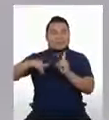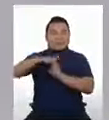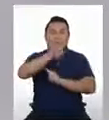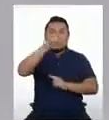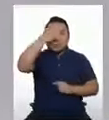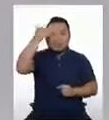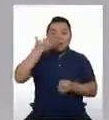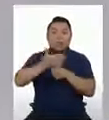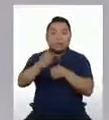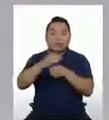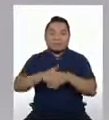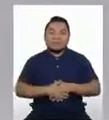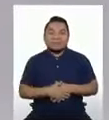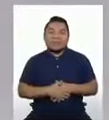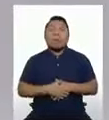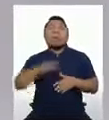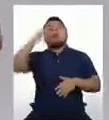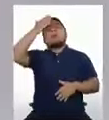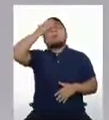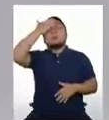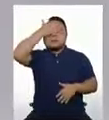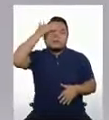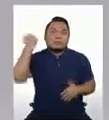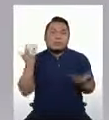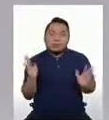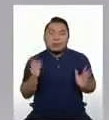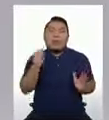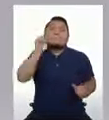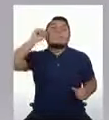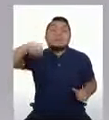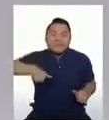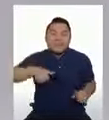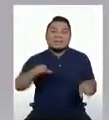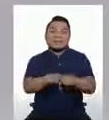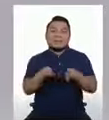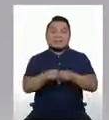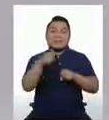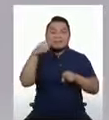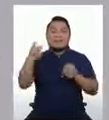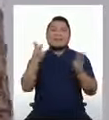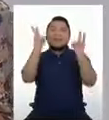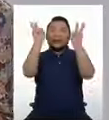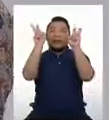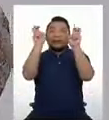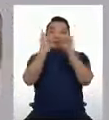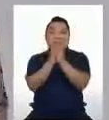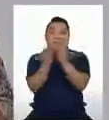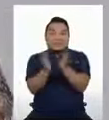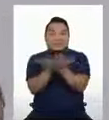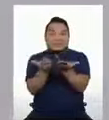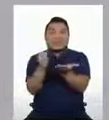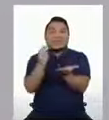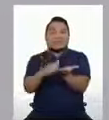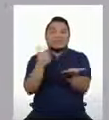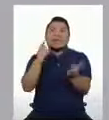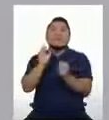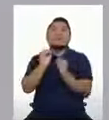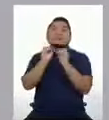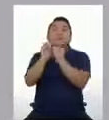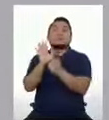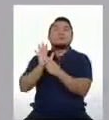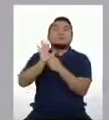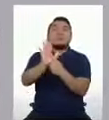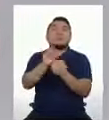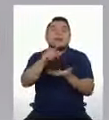te olvides de compartirla. ¡Uy! Casi me olvido. Mañana haremos la portada de la historia. En ella debemos plasmar lo